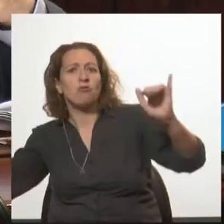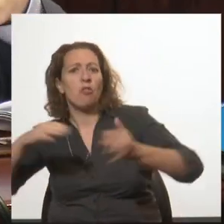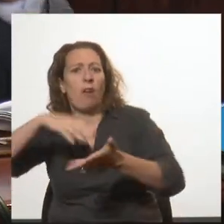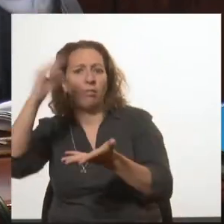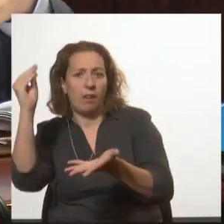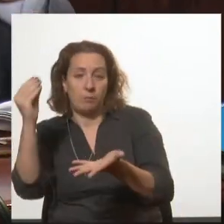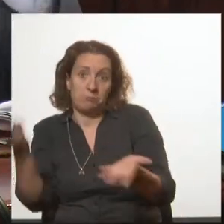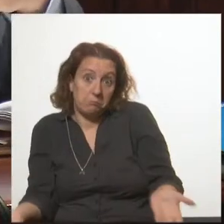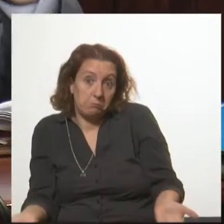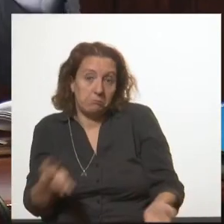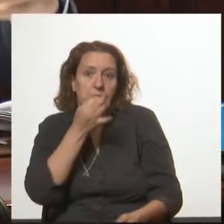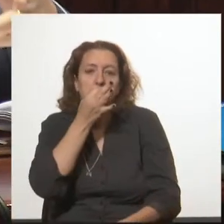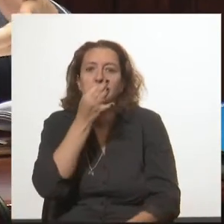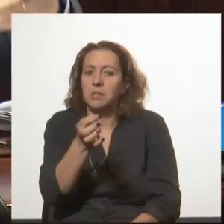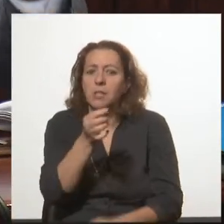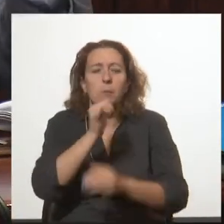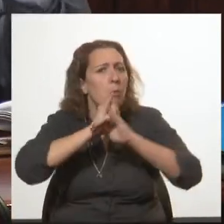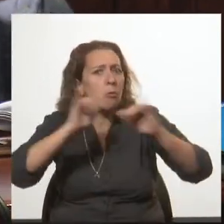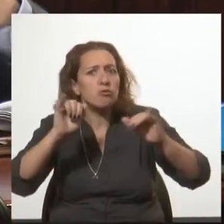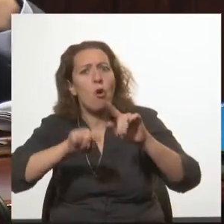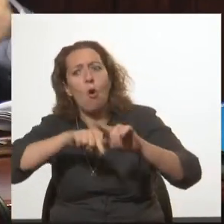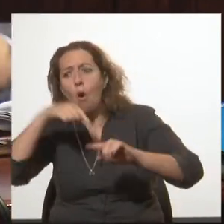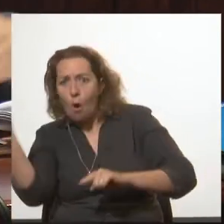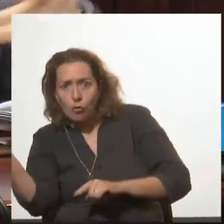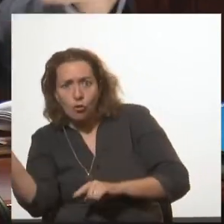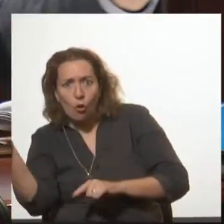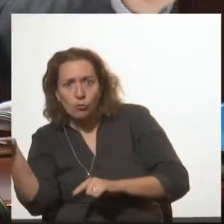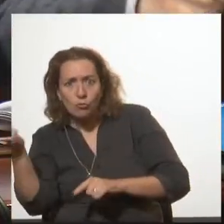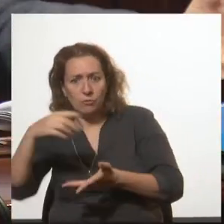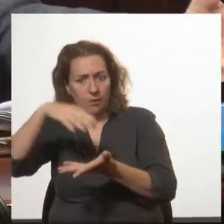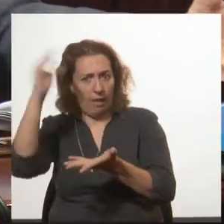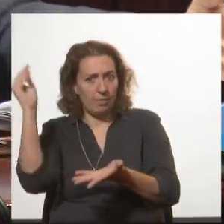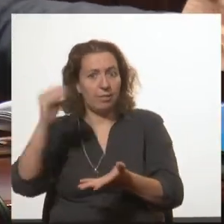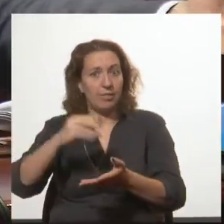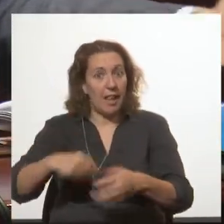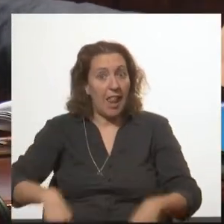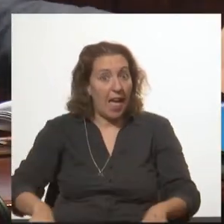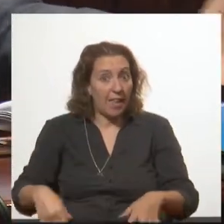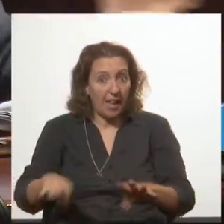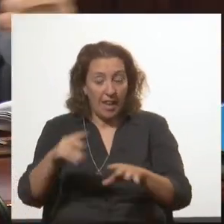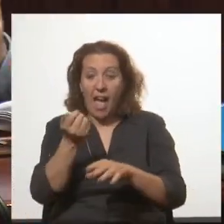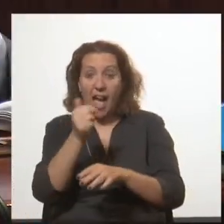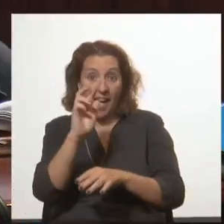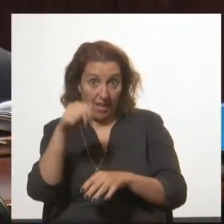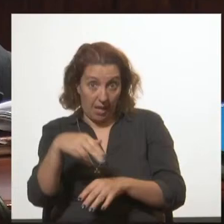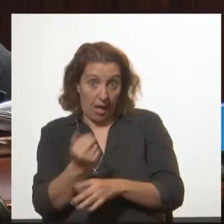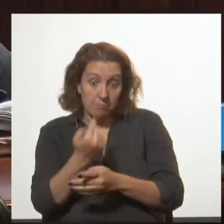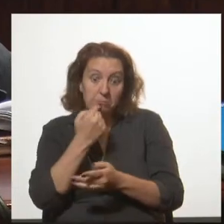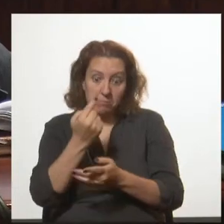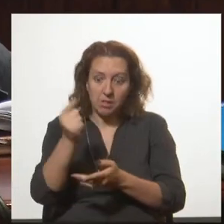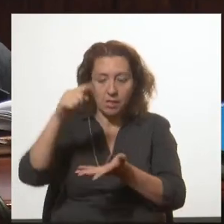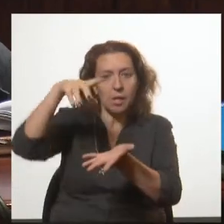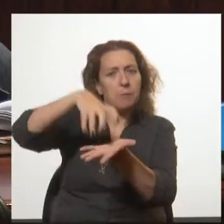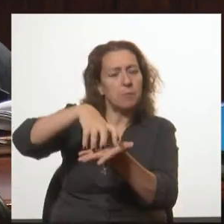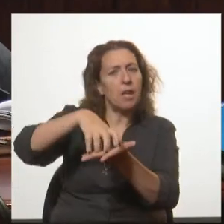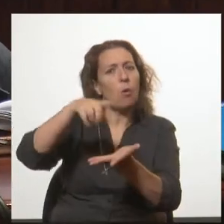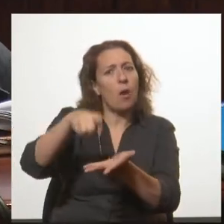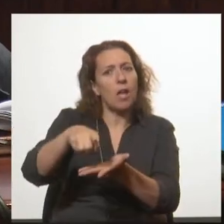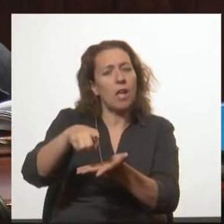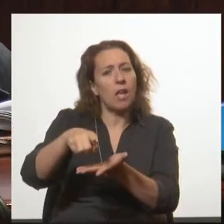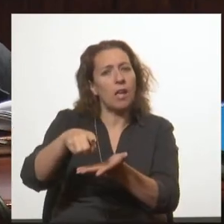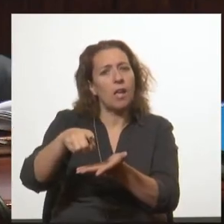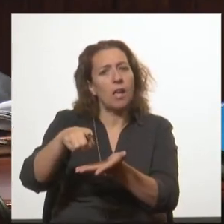esa promoción que hacen otros de ante la arena porque localiza en el espectáculo en ese lugar